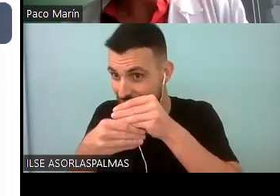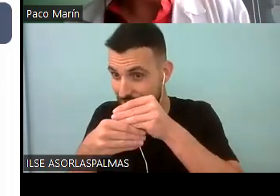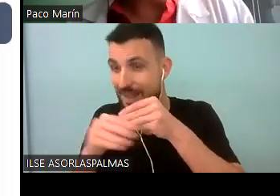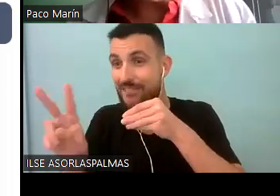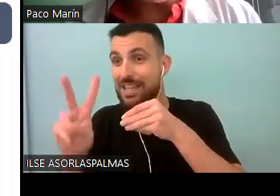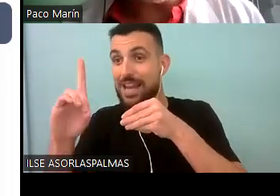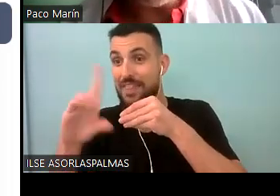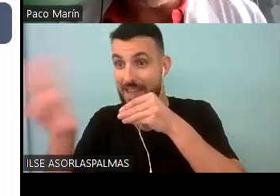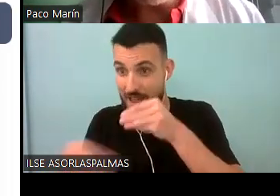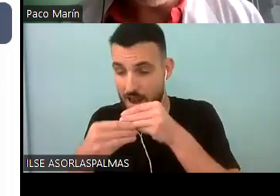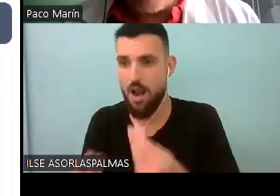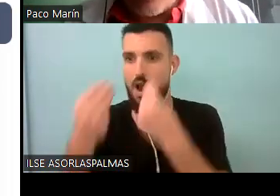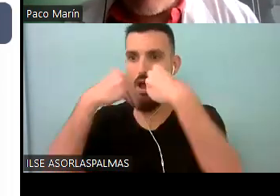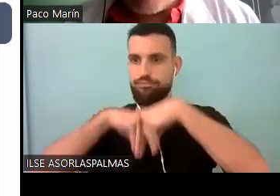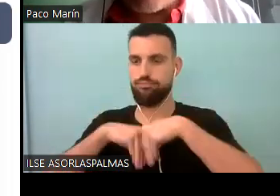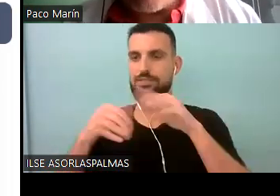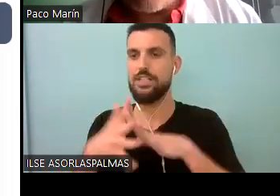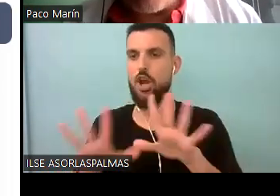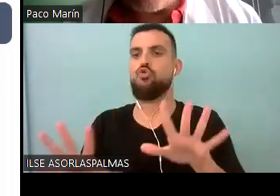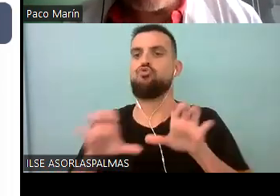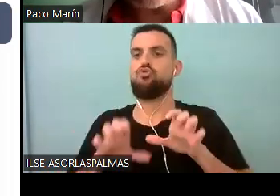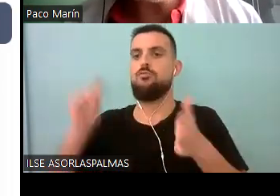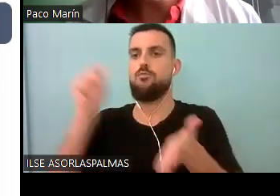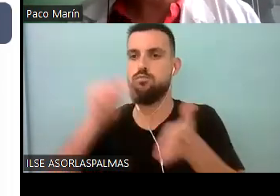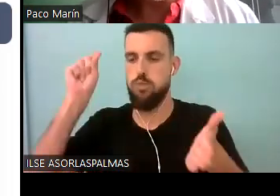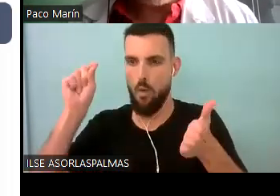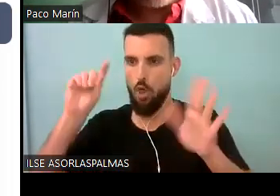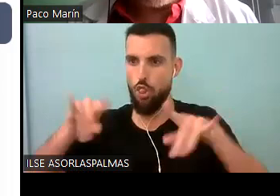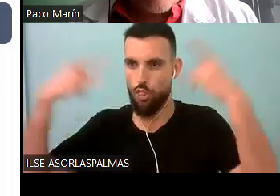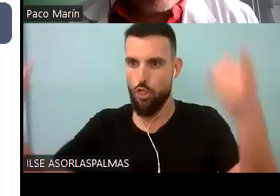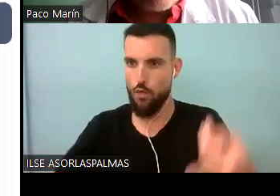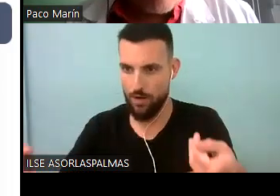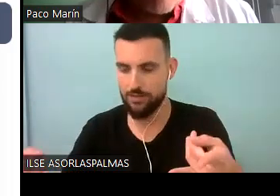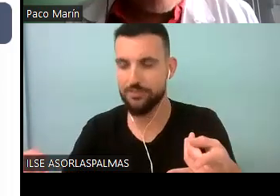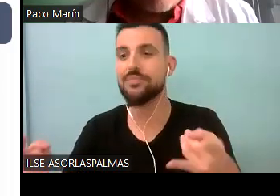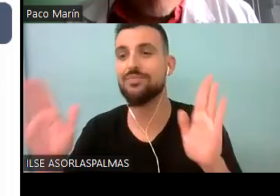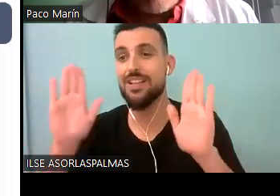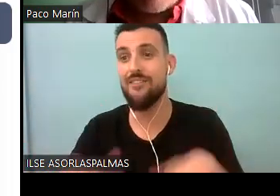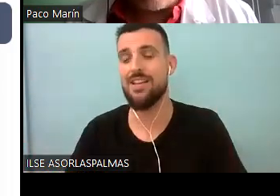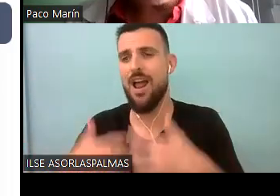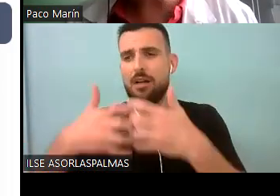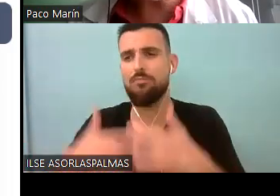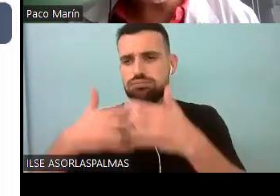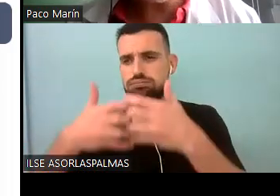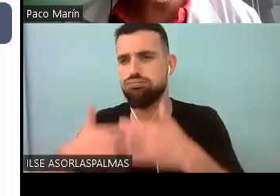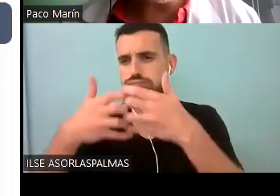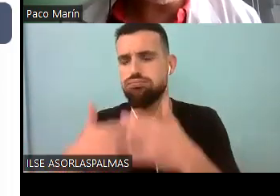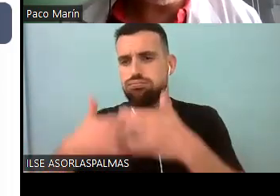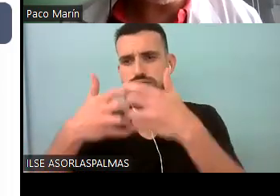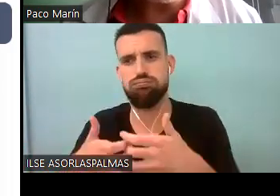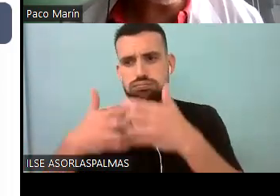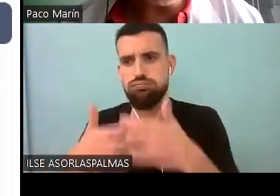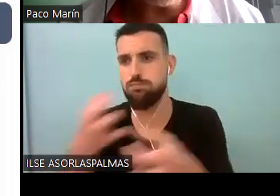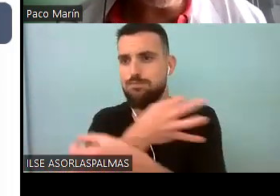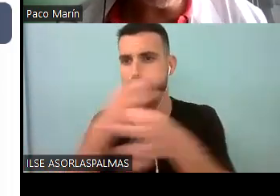D, ese calcio se absorbe en mayor medida y acaba de manera mucho más probable en los